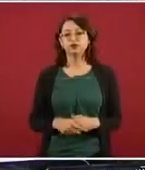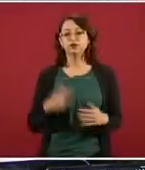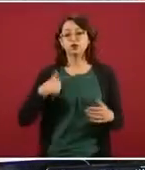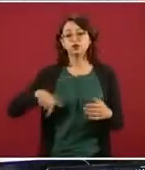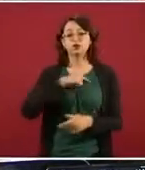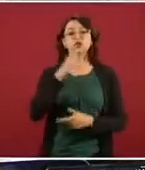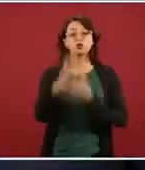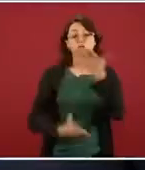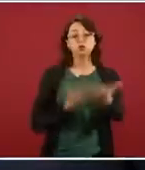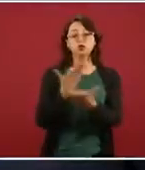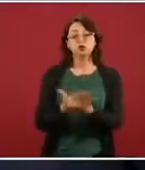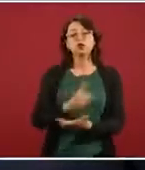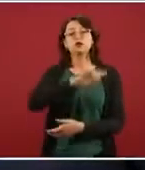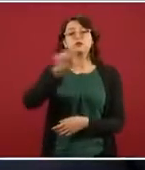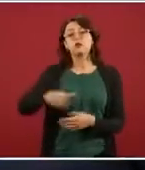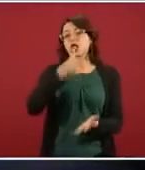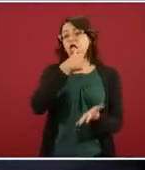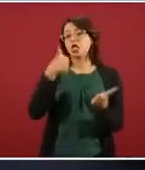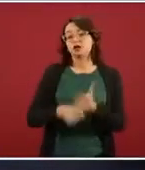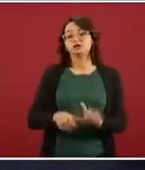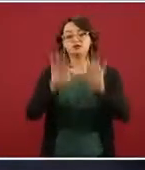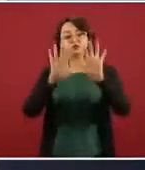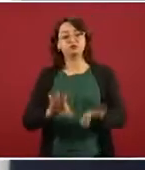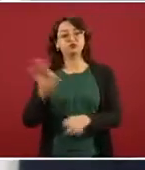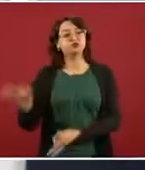que aquí está.